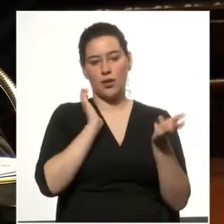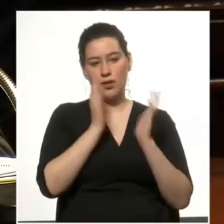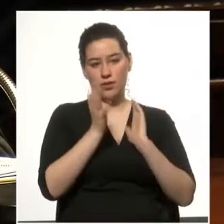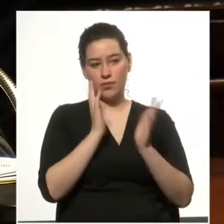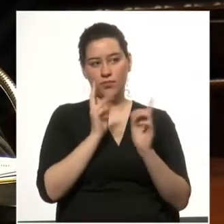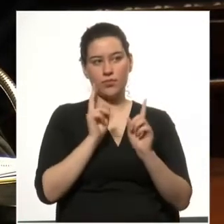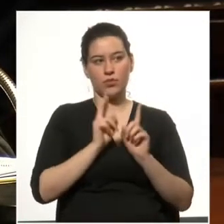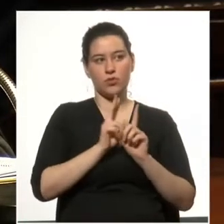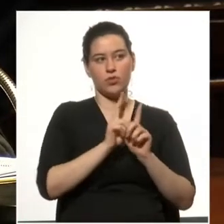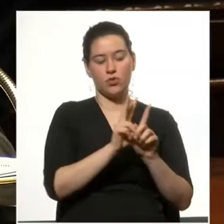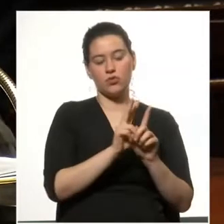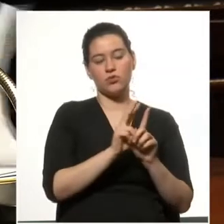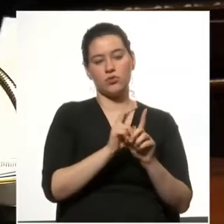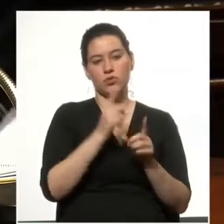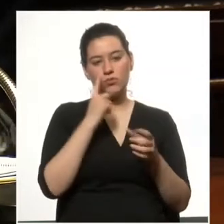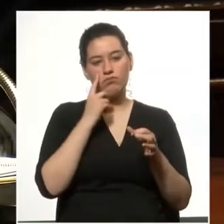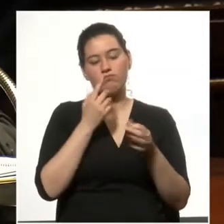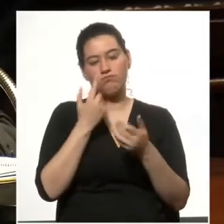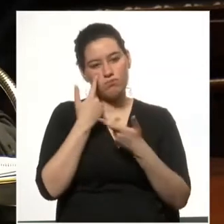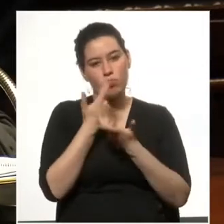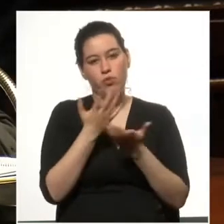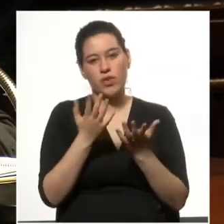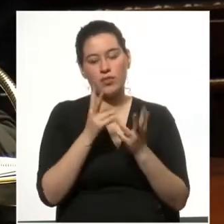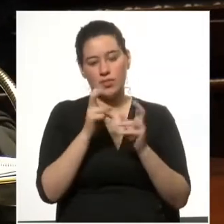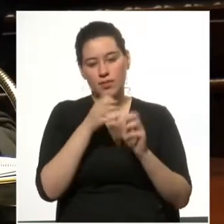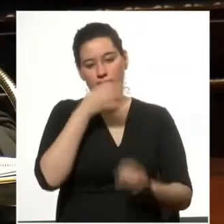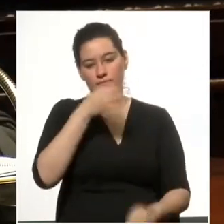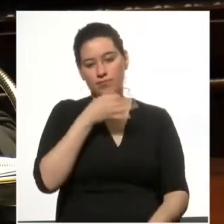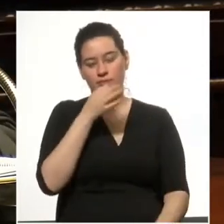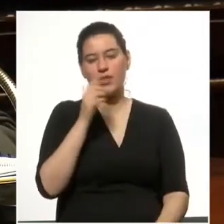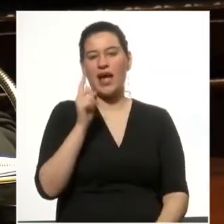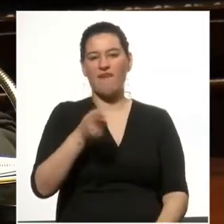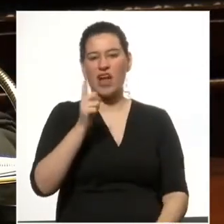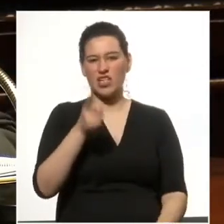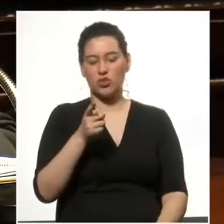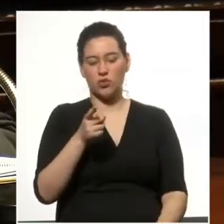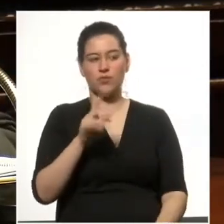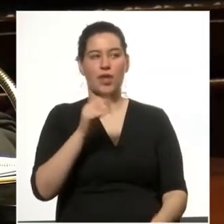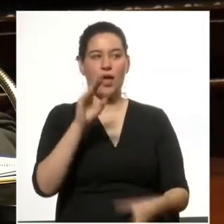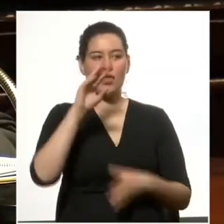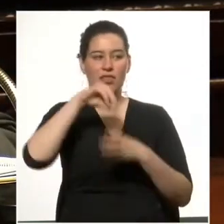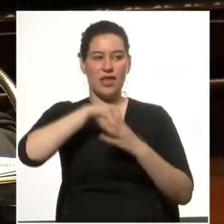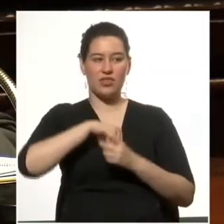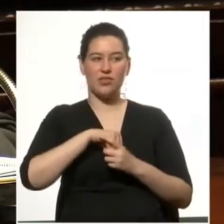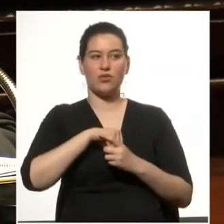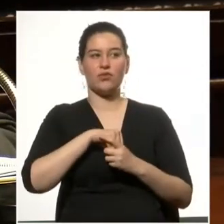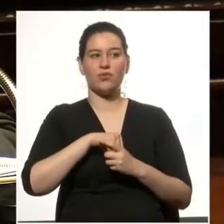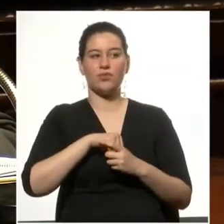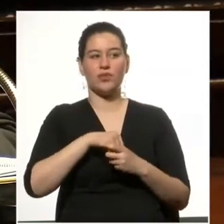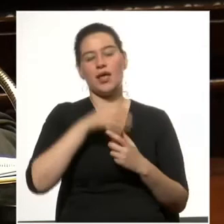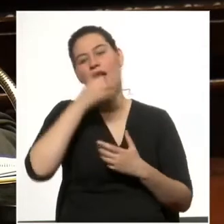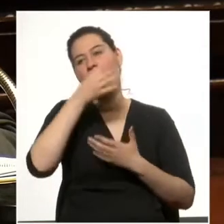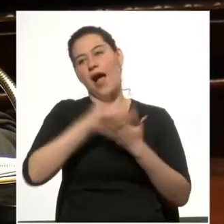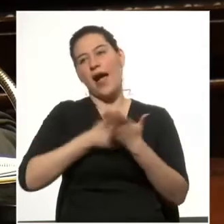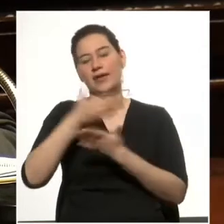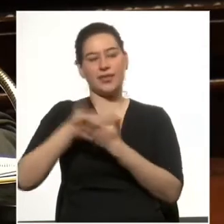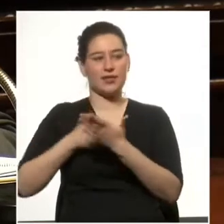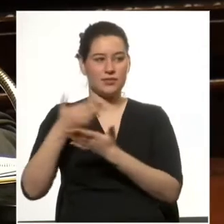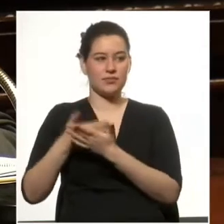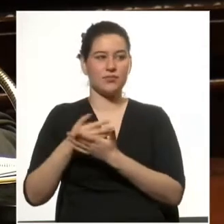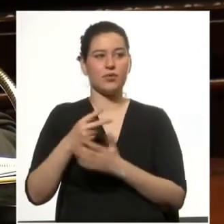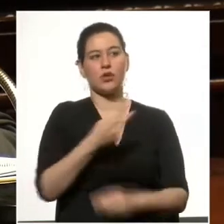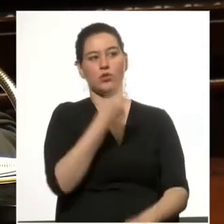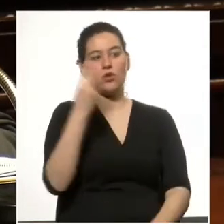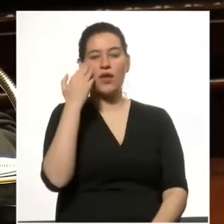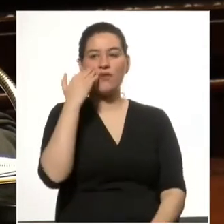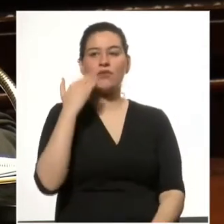ponen en conocimiento de las declaraciones de Gavazo, que estaban incluidas en las actas del expediente. El 2 de abril,